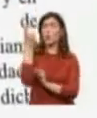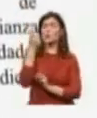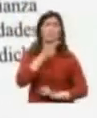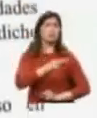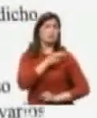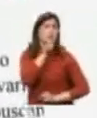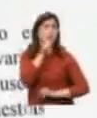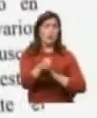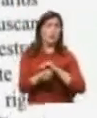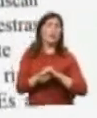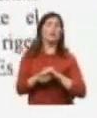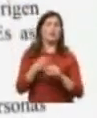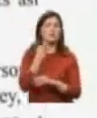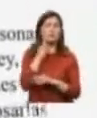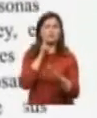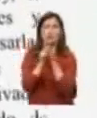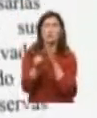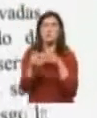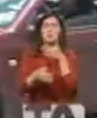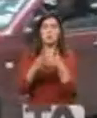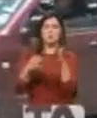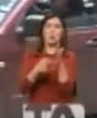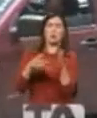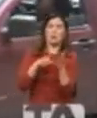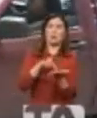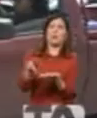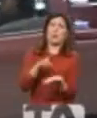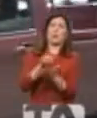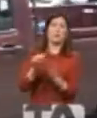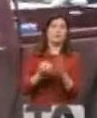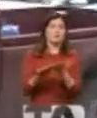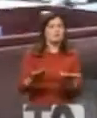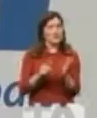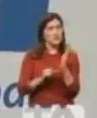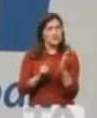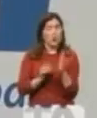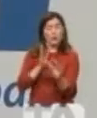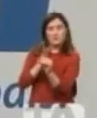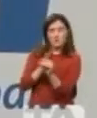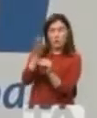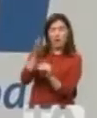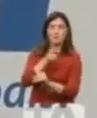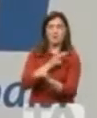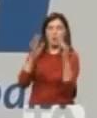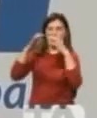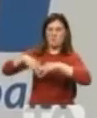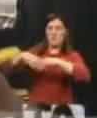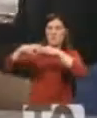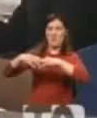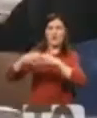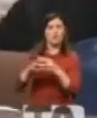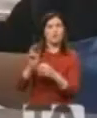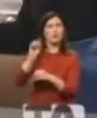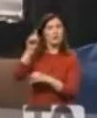universidades privadas denuncian procesos tributarios en su contra y sostienen que el SRI busca despojar a las universidades privadas de una